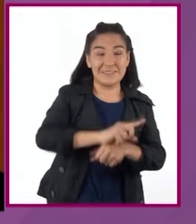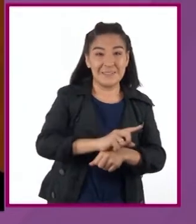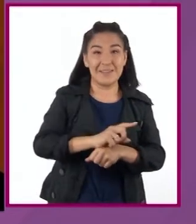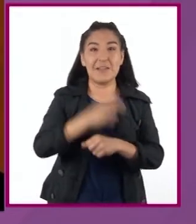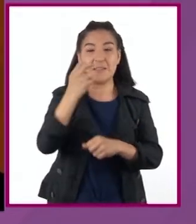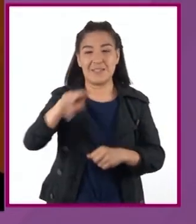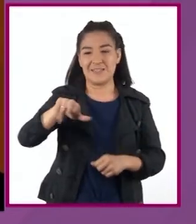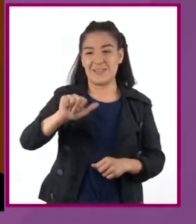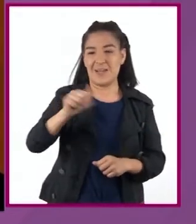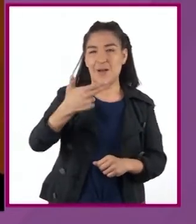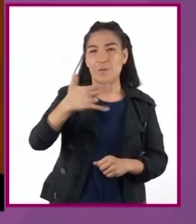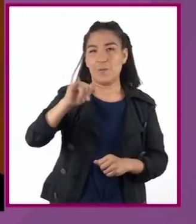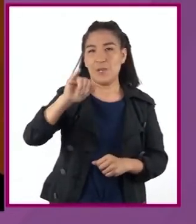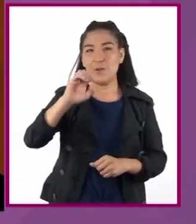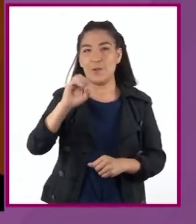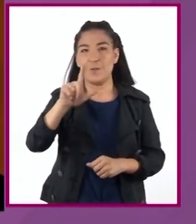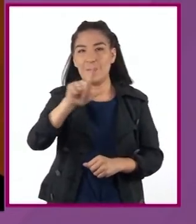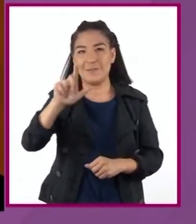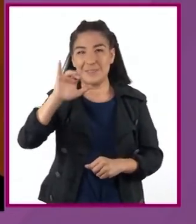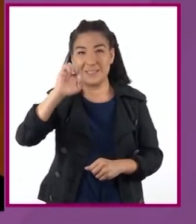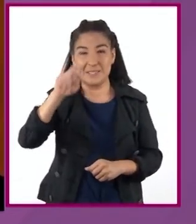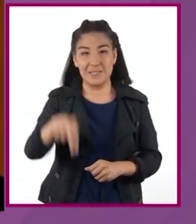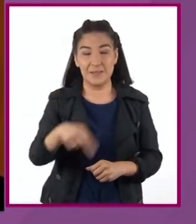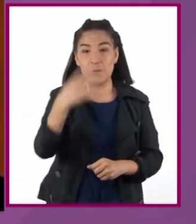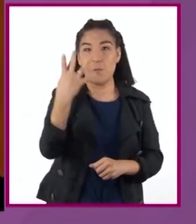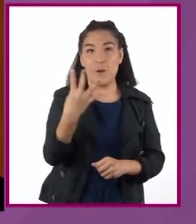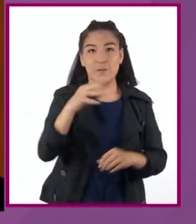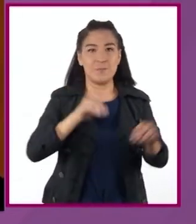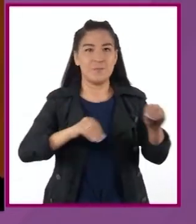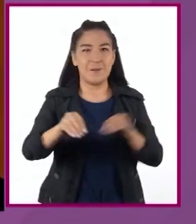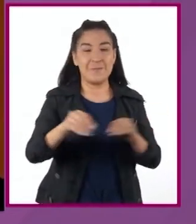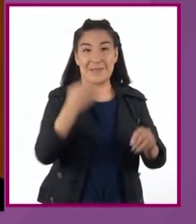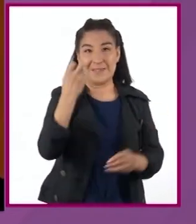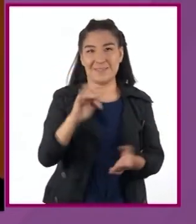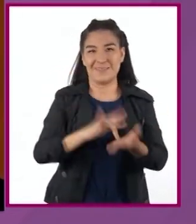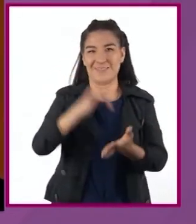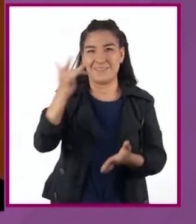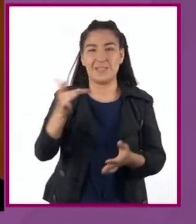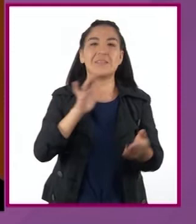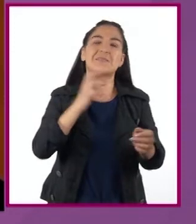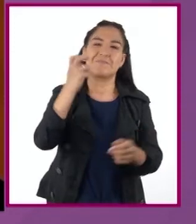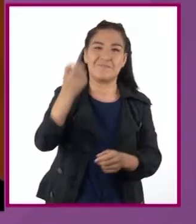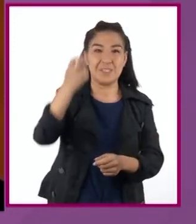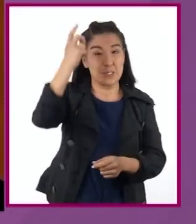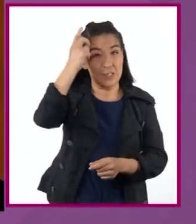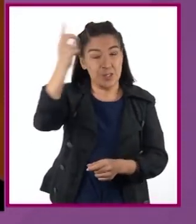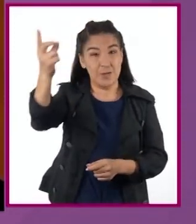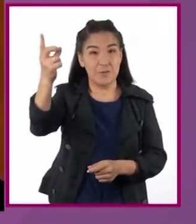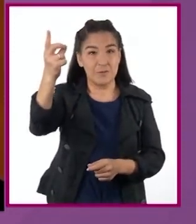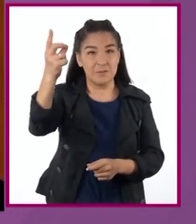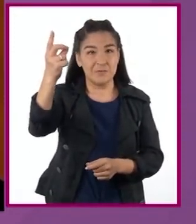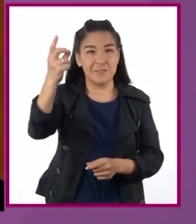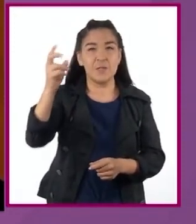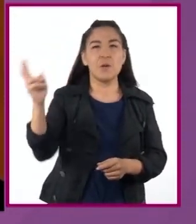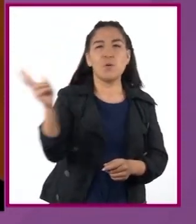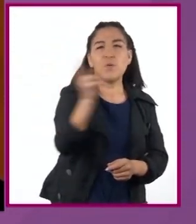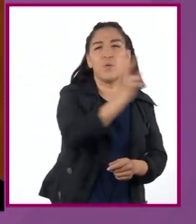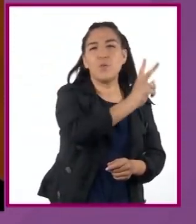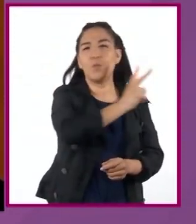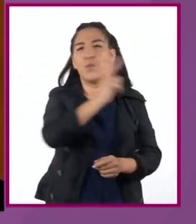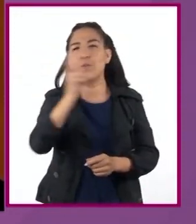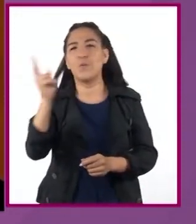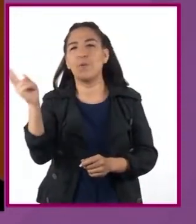Nahui Olin, 4 movimiento, y gracias al sacrificio de los dioses, el viento